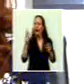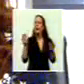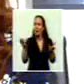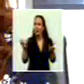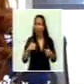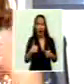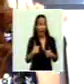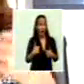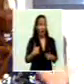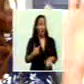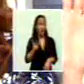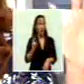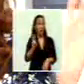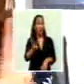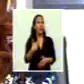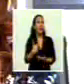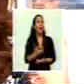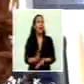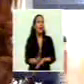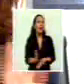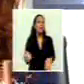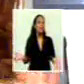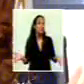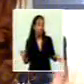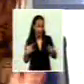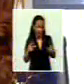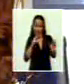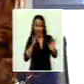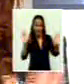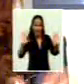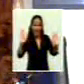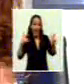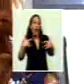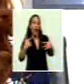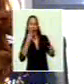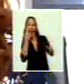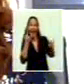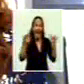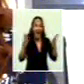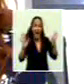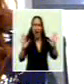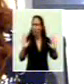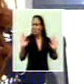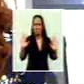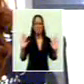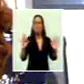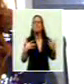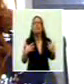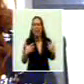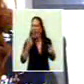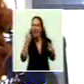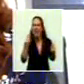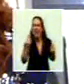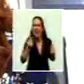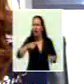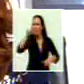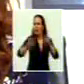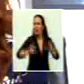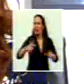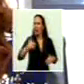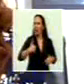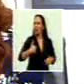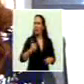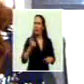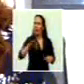los dice alguien que está despojada de cualquier interés que no sea el interés de que los argentinos vivan